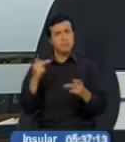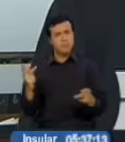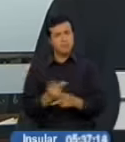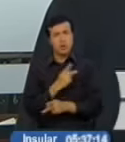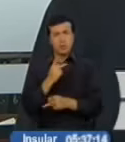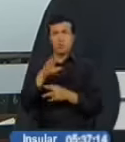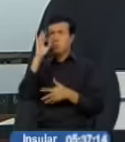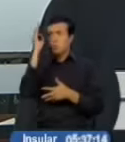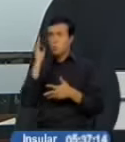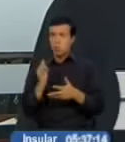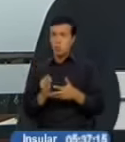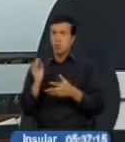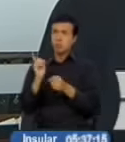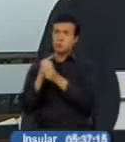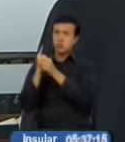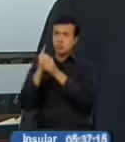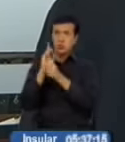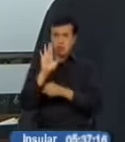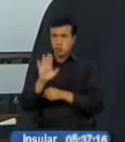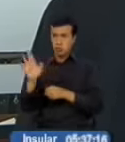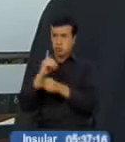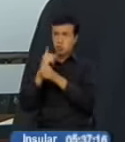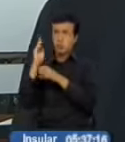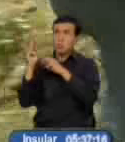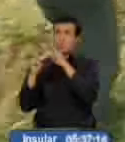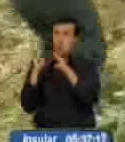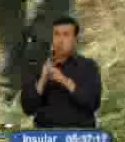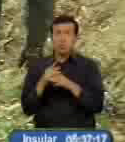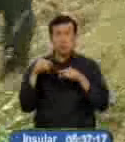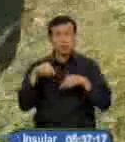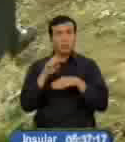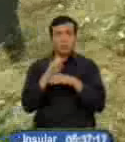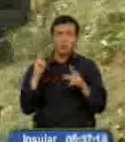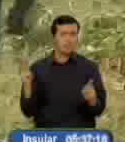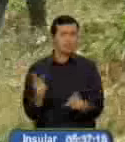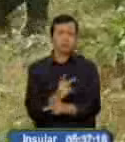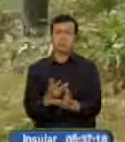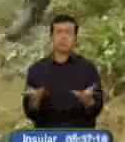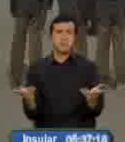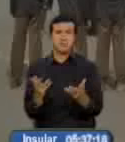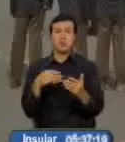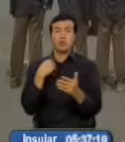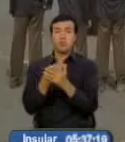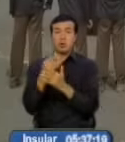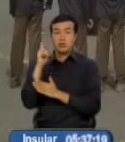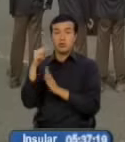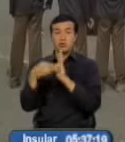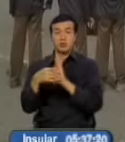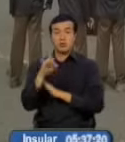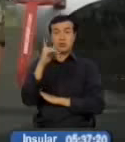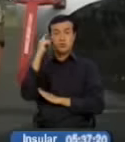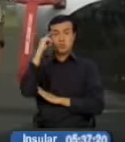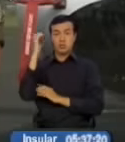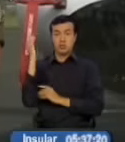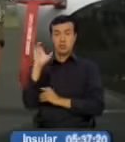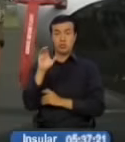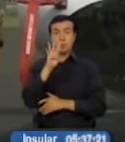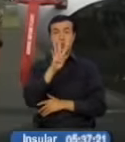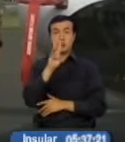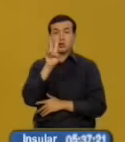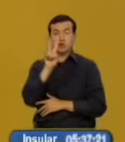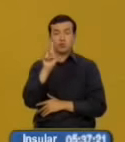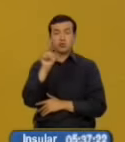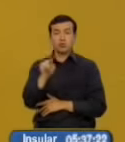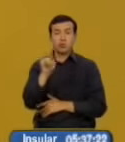del promedio de la siniestralidad de estos aparatos en el mundo entero. En la adquisición de estos helicópteros, en 2008 el Estado ecuatoriano invirtió 42.5